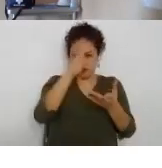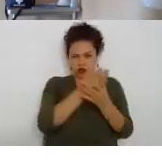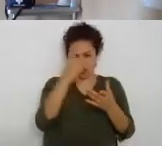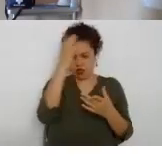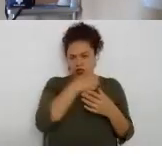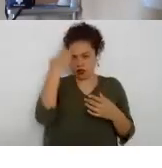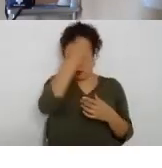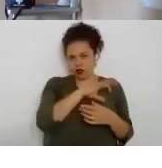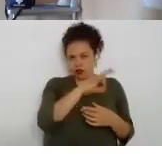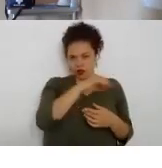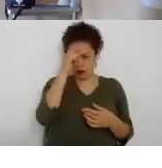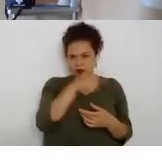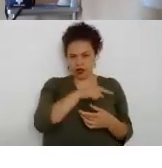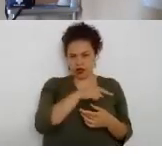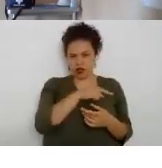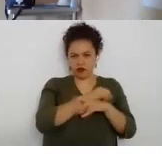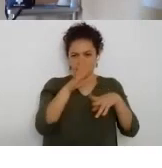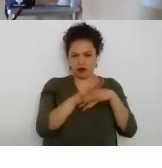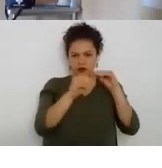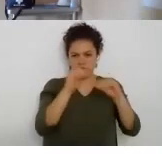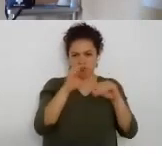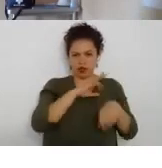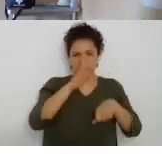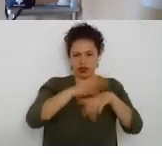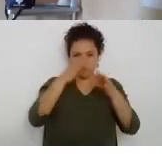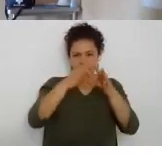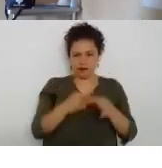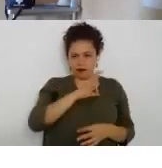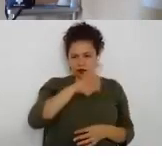evaluar y tomar este dato a más a precisión. ¿De acuerdo?